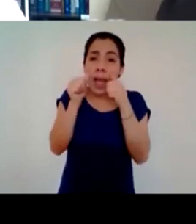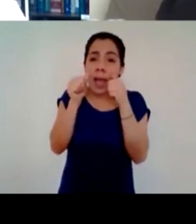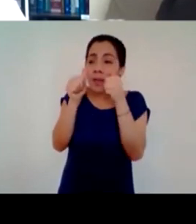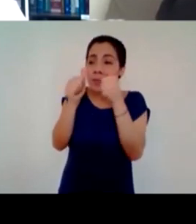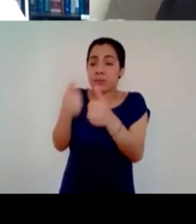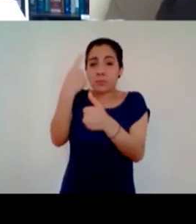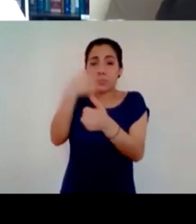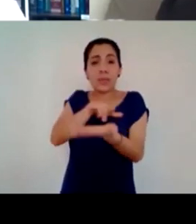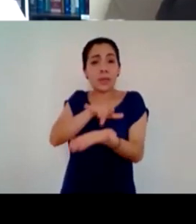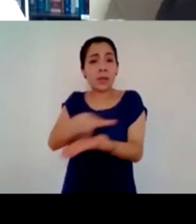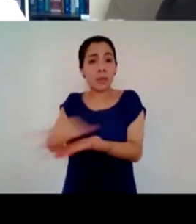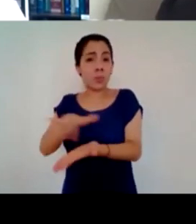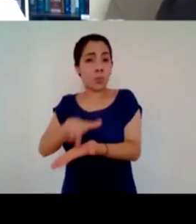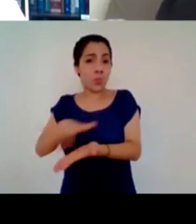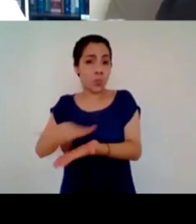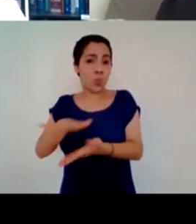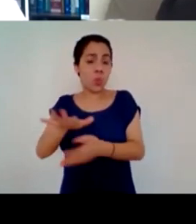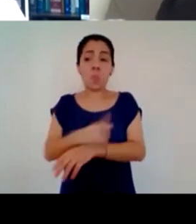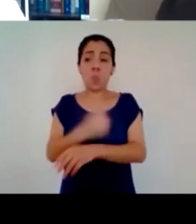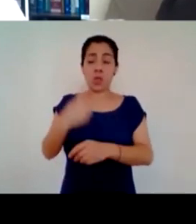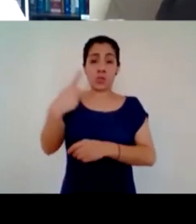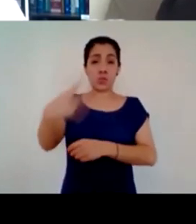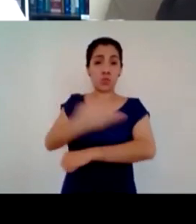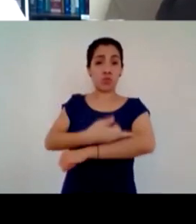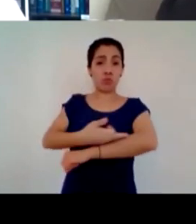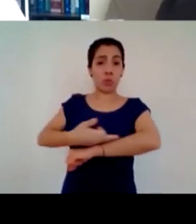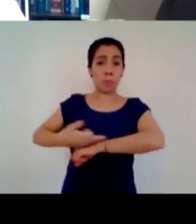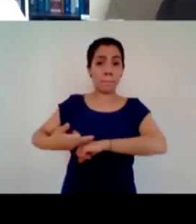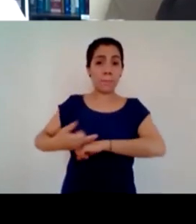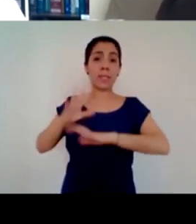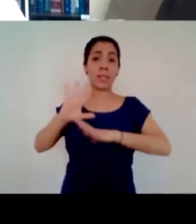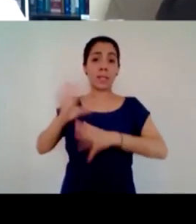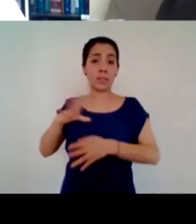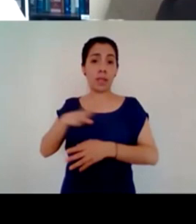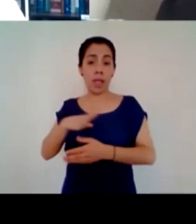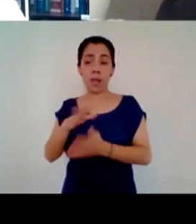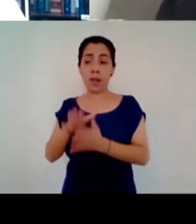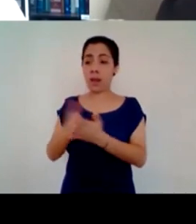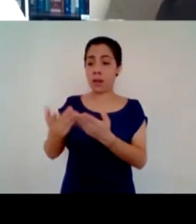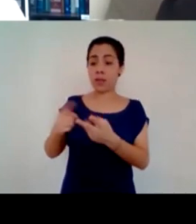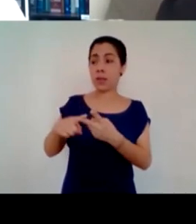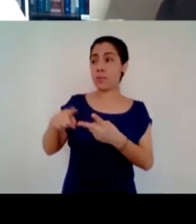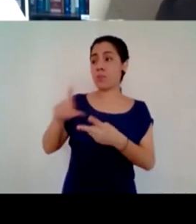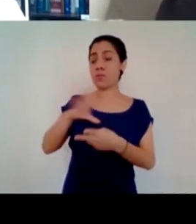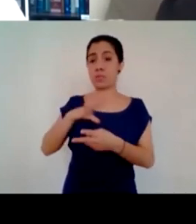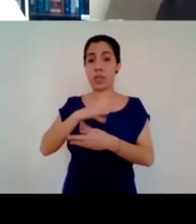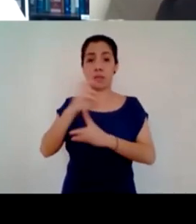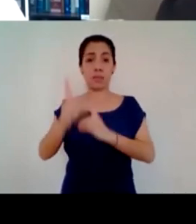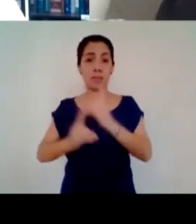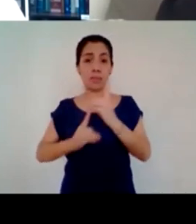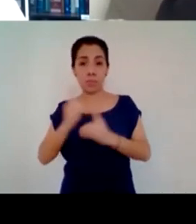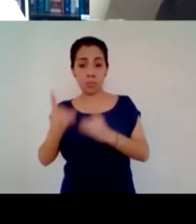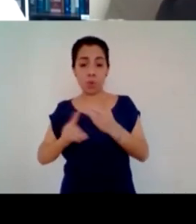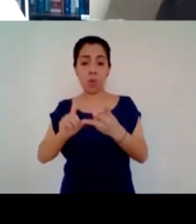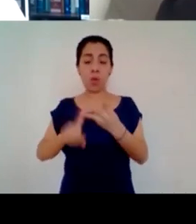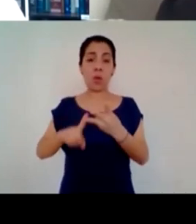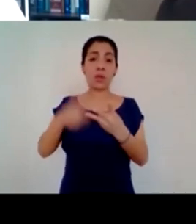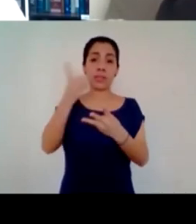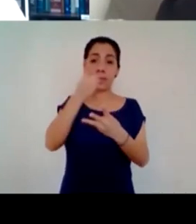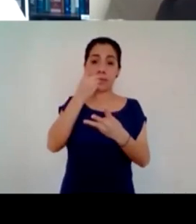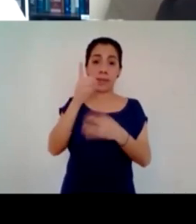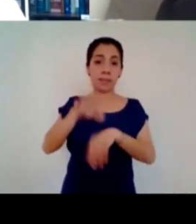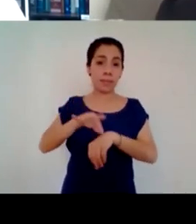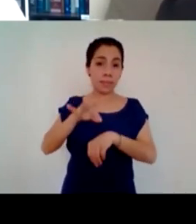estructurada, en sus casas hay libros, hay música, tienen un deportivo, van a una escuela, tienen dentista, tienen un sistema